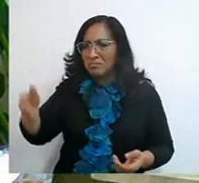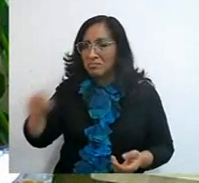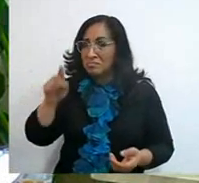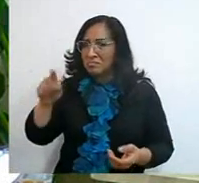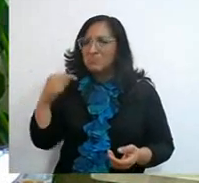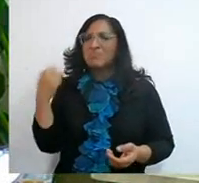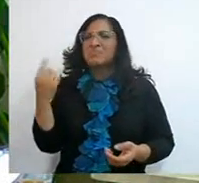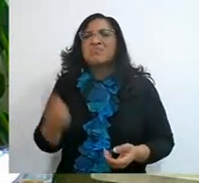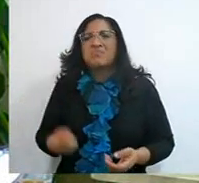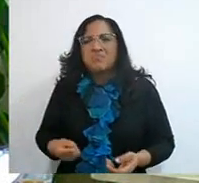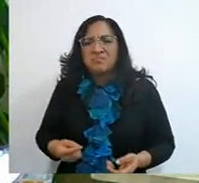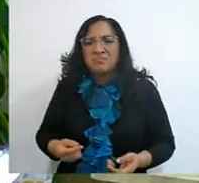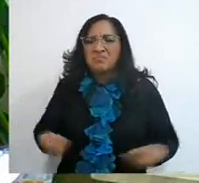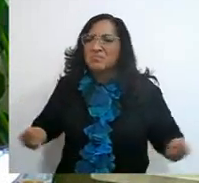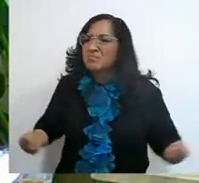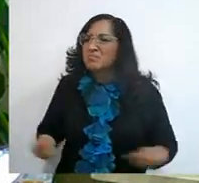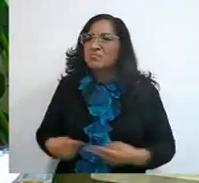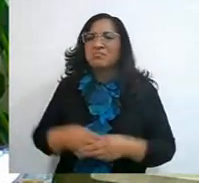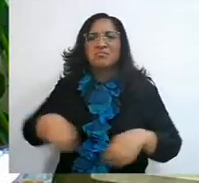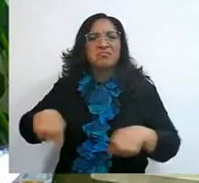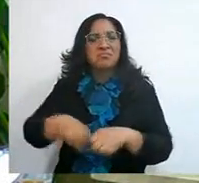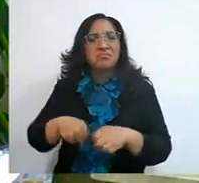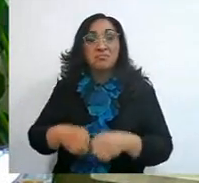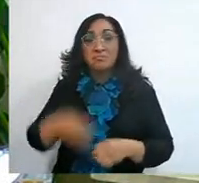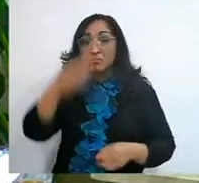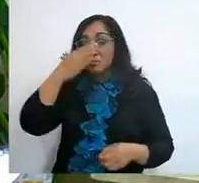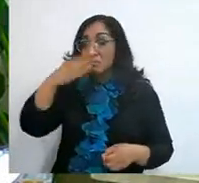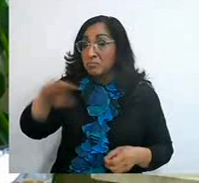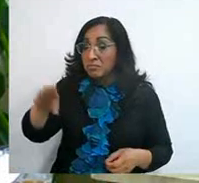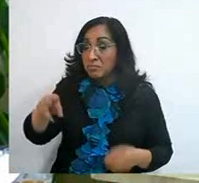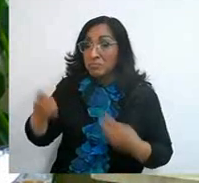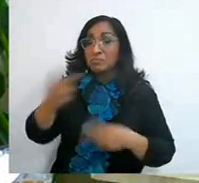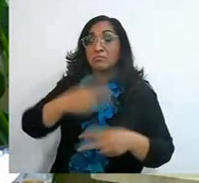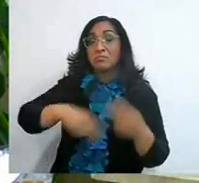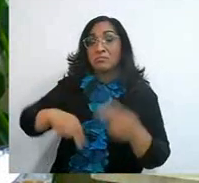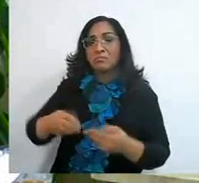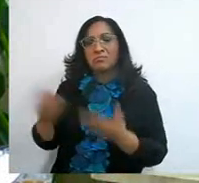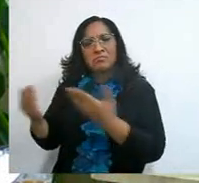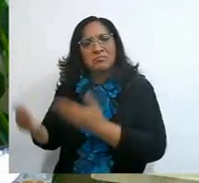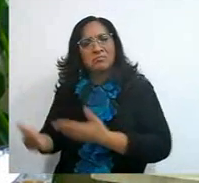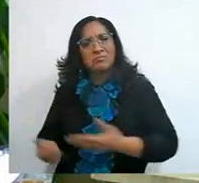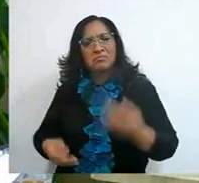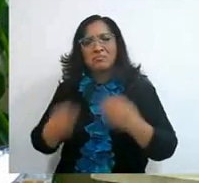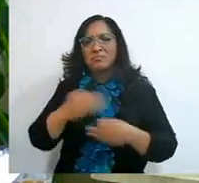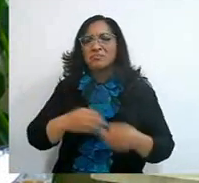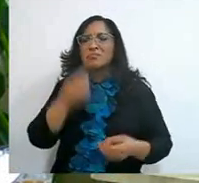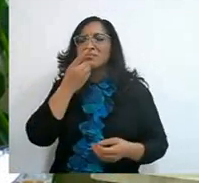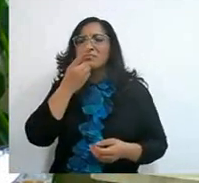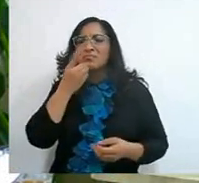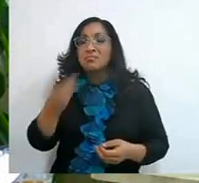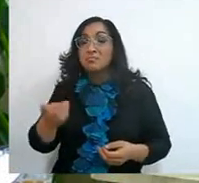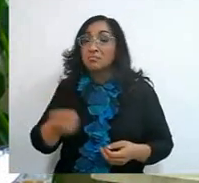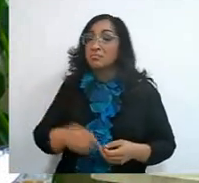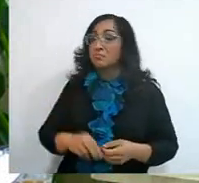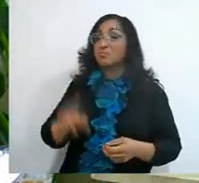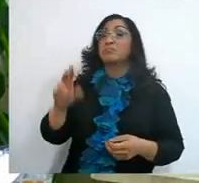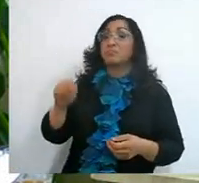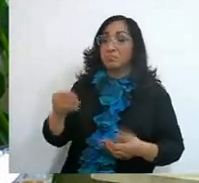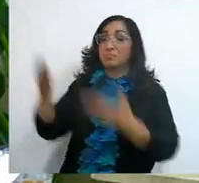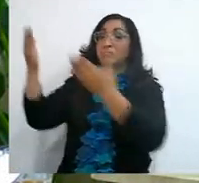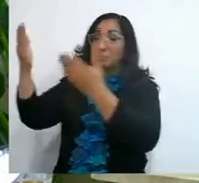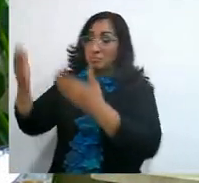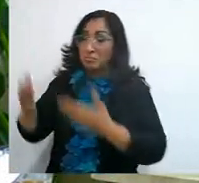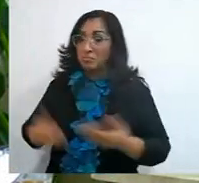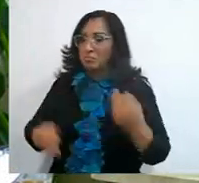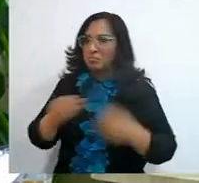judía? ¿Usted cree que usted ahora va a alcanzar todo lo que dice? ¿Va a alcanzar las plagas? ¿Va a